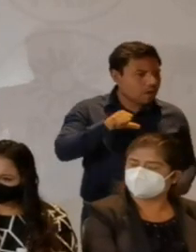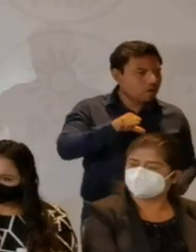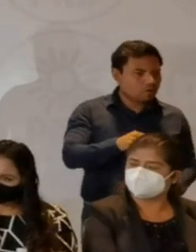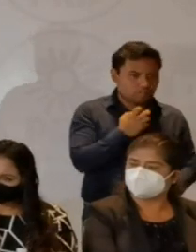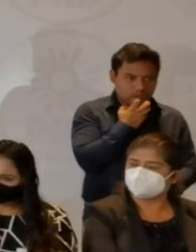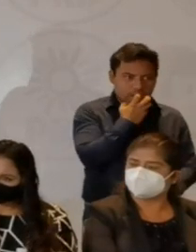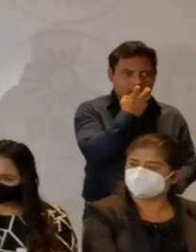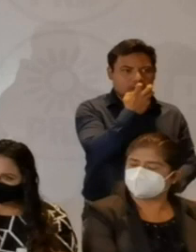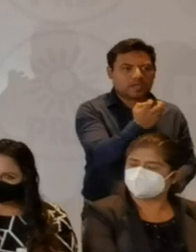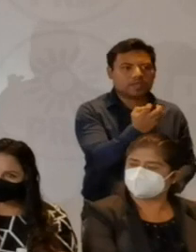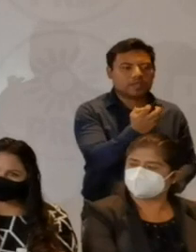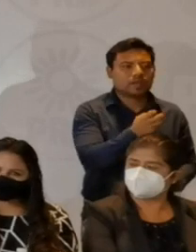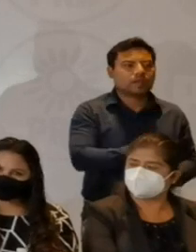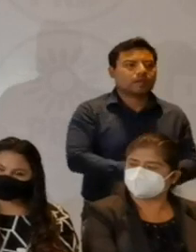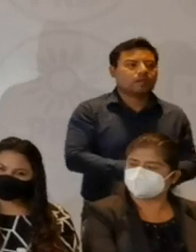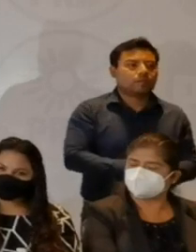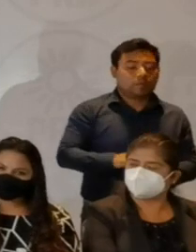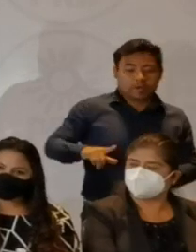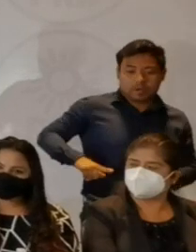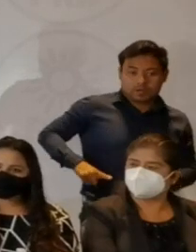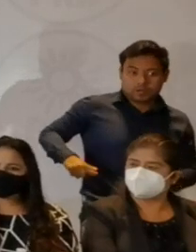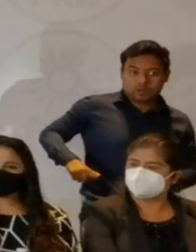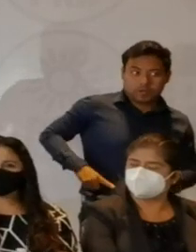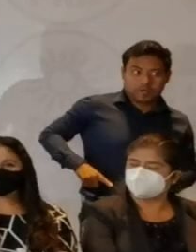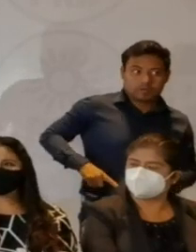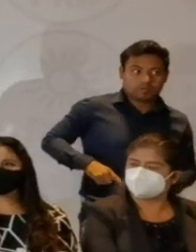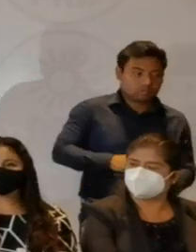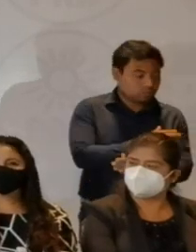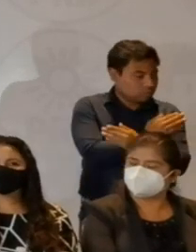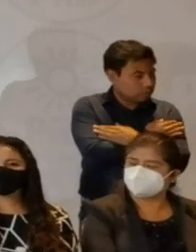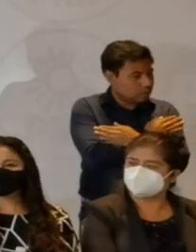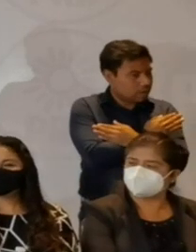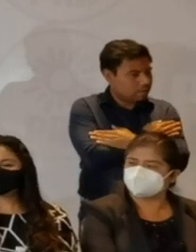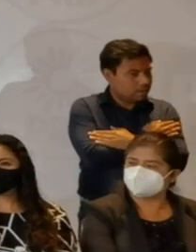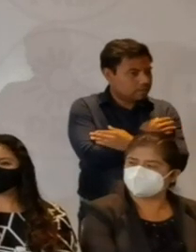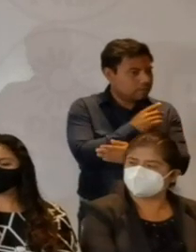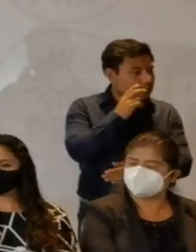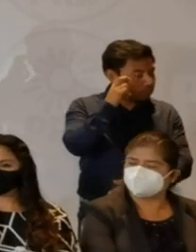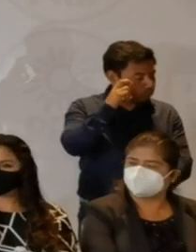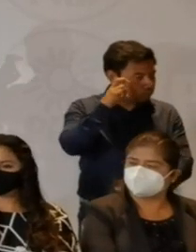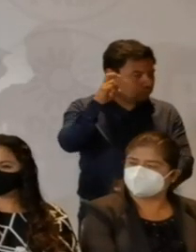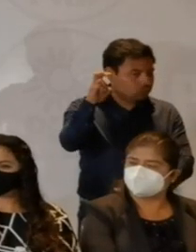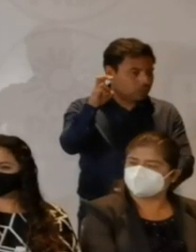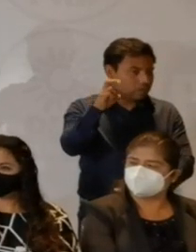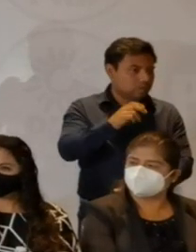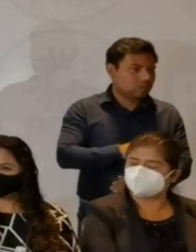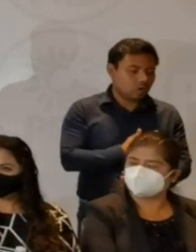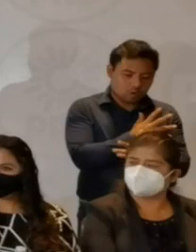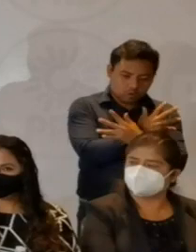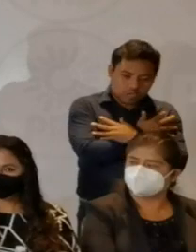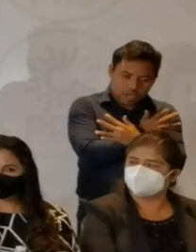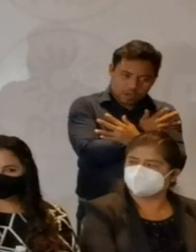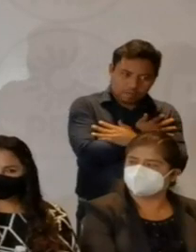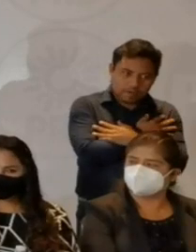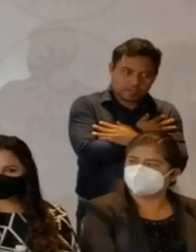gritando para que los gobiernos los abracen en sus sueños, para que el gobierno los abrace en sus proyectos.